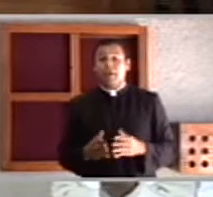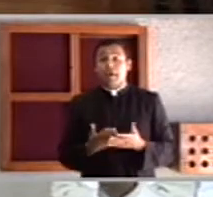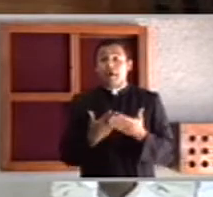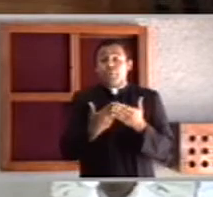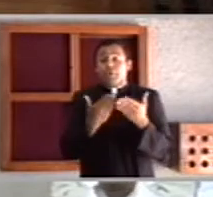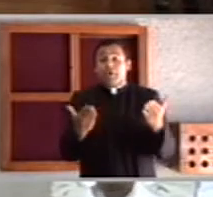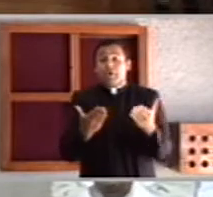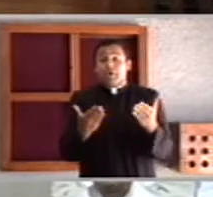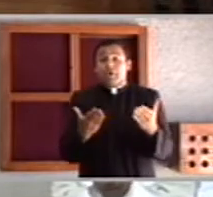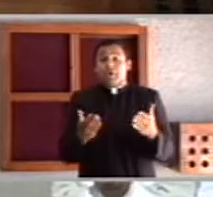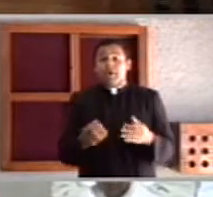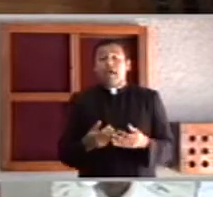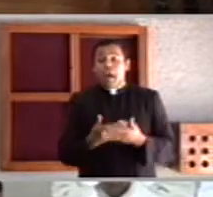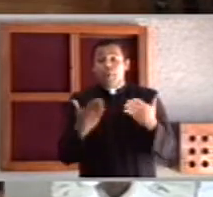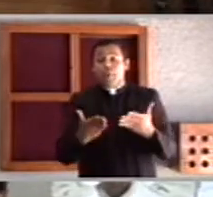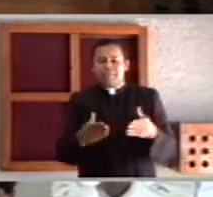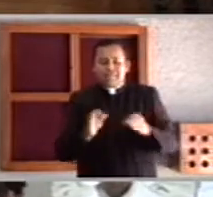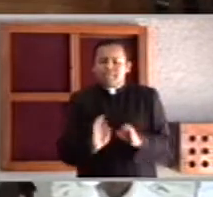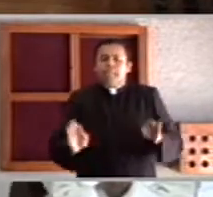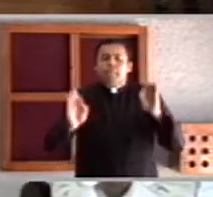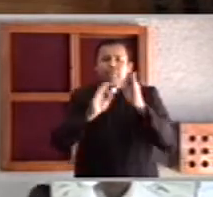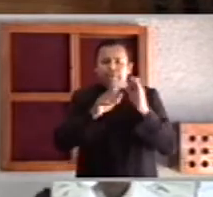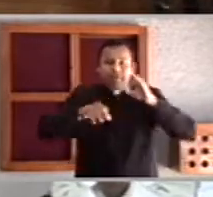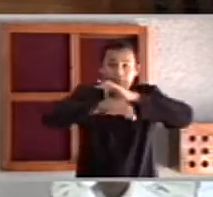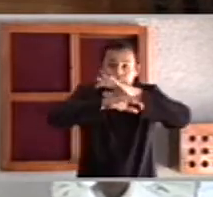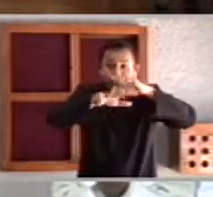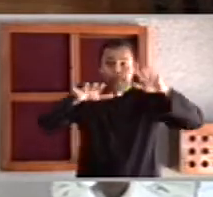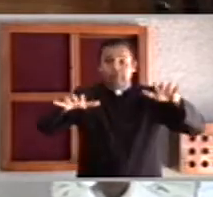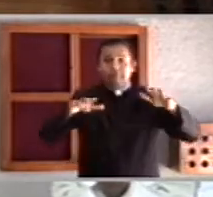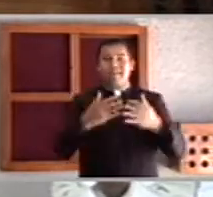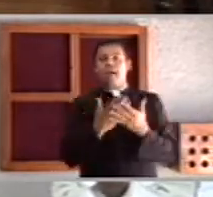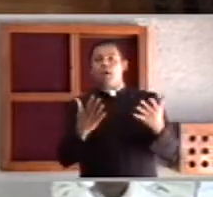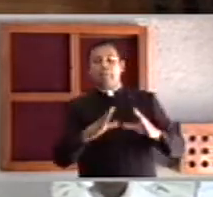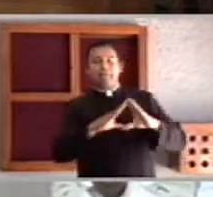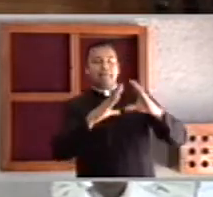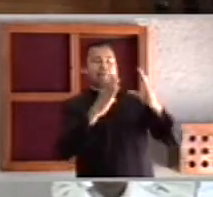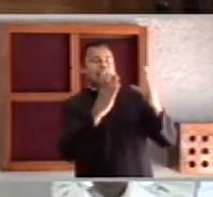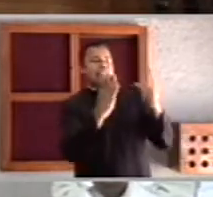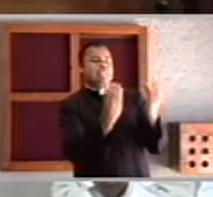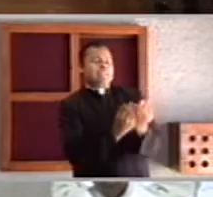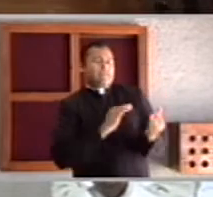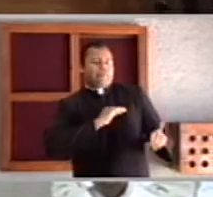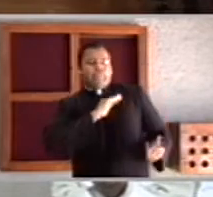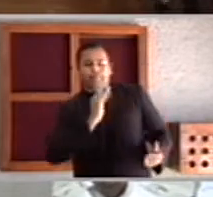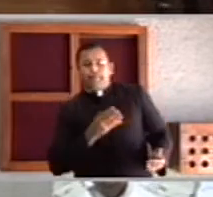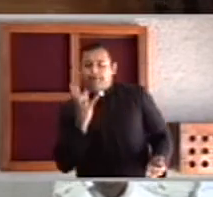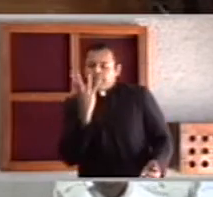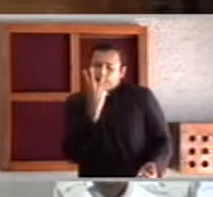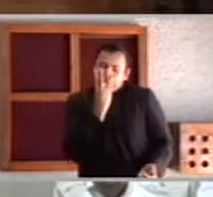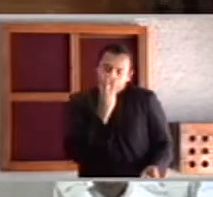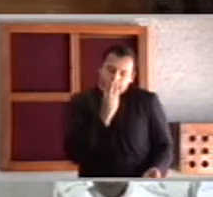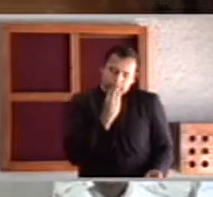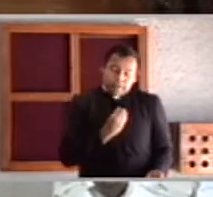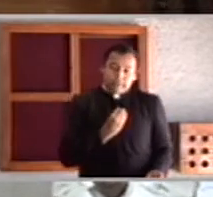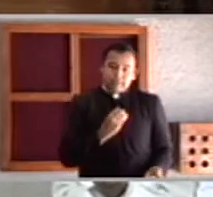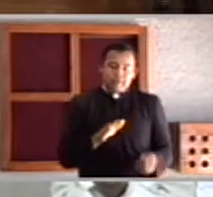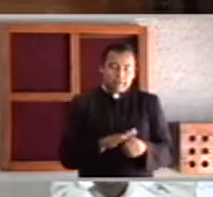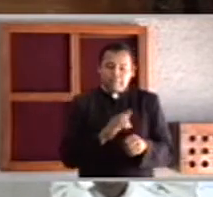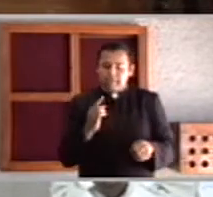emergencia. El mundo se muere de tristeza. porque no sabe a dónde